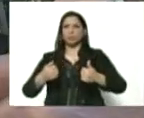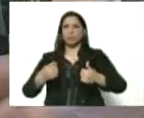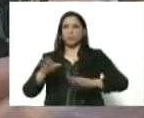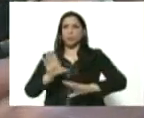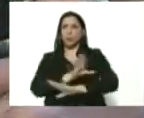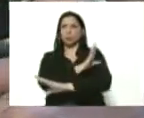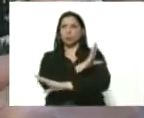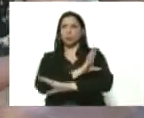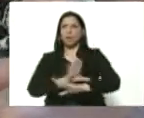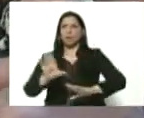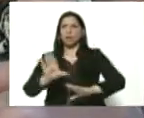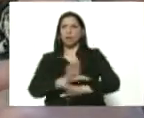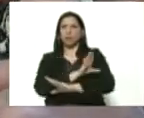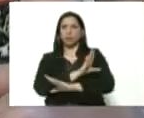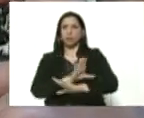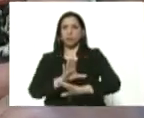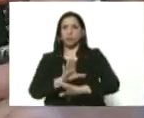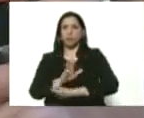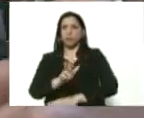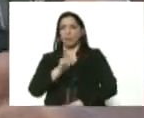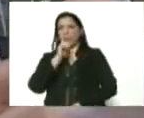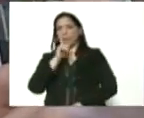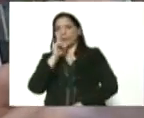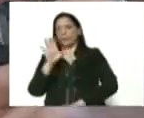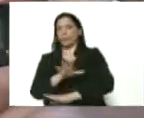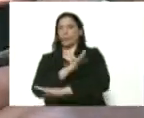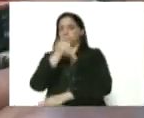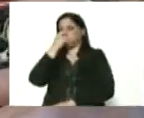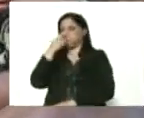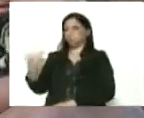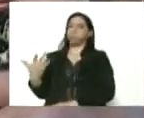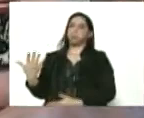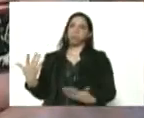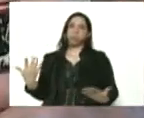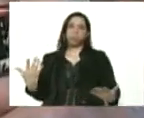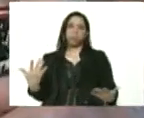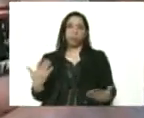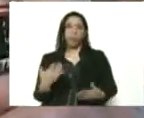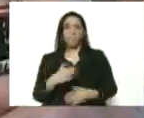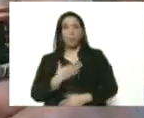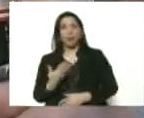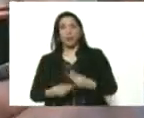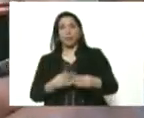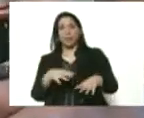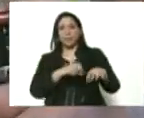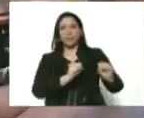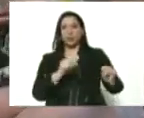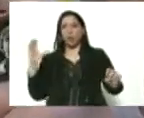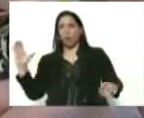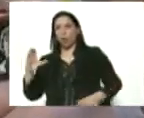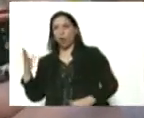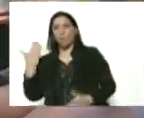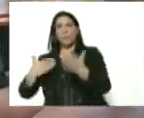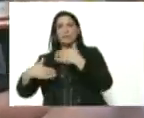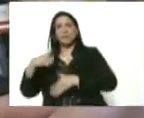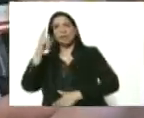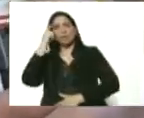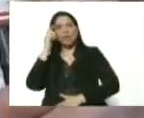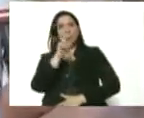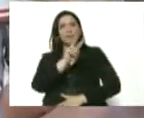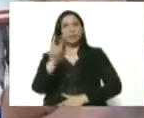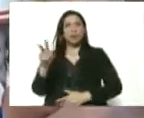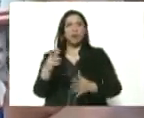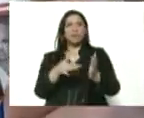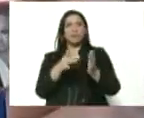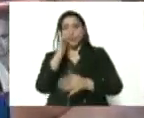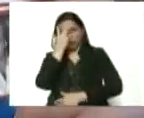concierto, el malhadado concierto para poder generar una invasión desde Colombia el pasado día 22